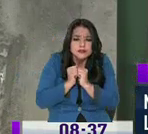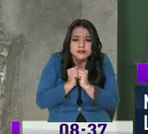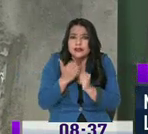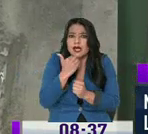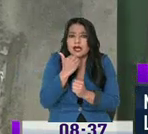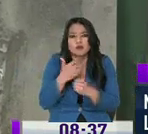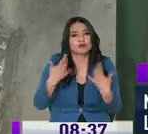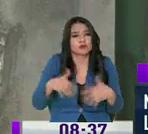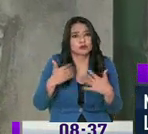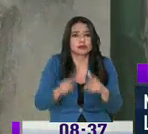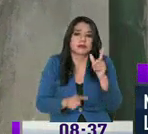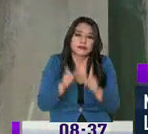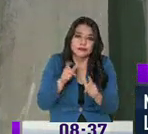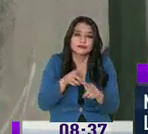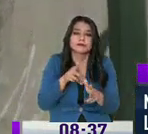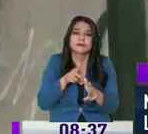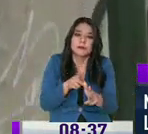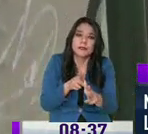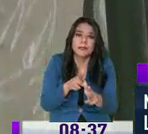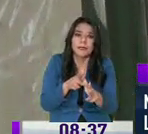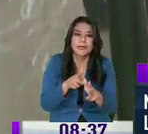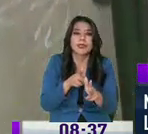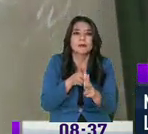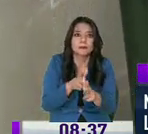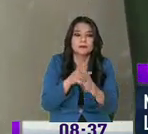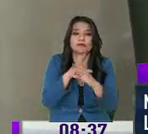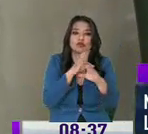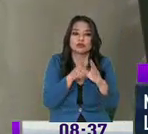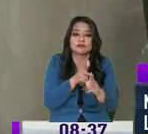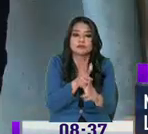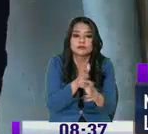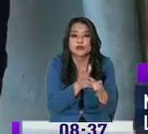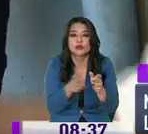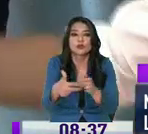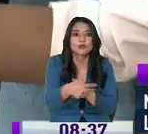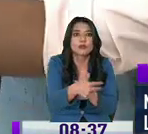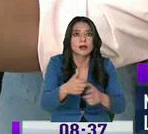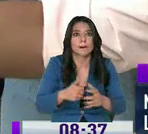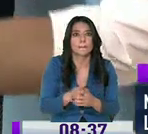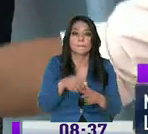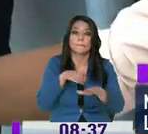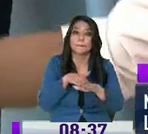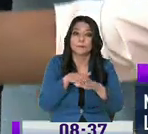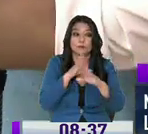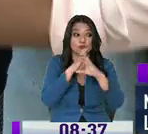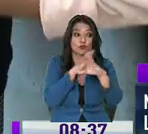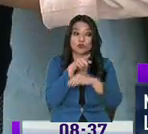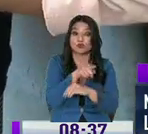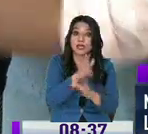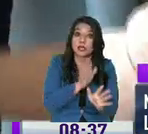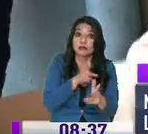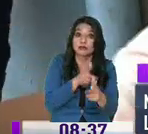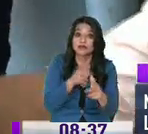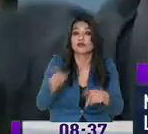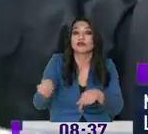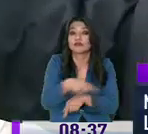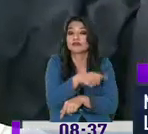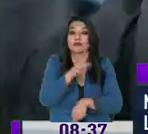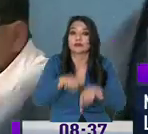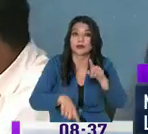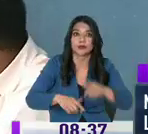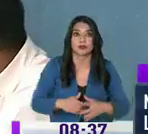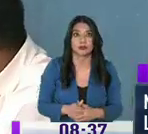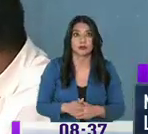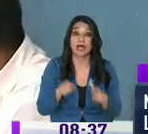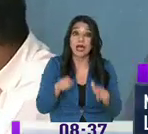cual provoca mayor congestión, pues las unidades paran junto a la curva. Tráfico, los señores buses que vienen ahí, no hay cómo pasar. Ahí se